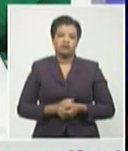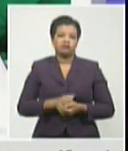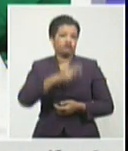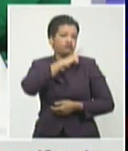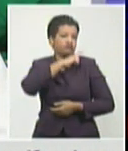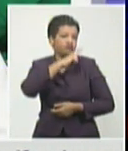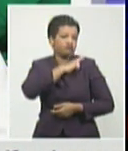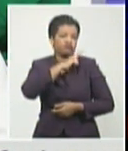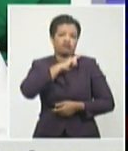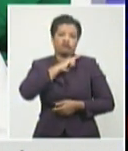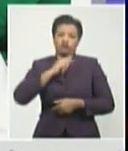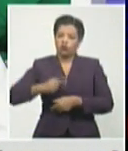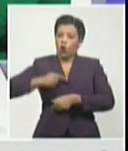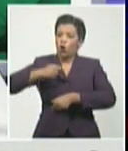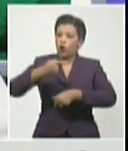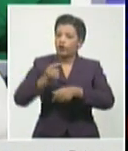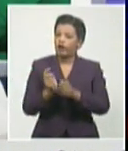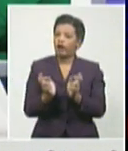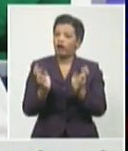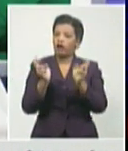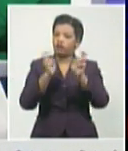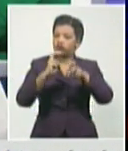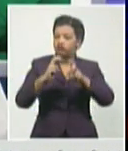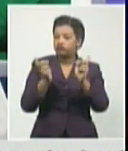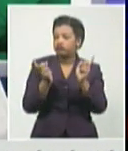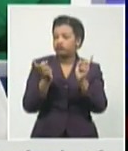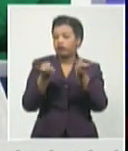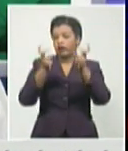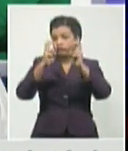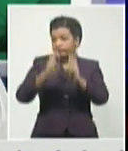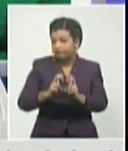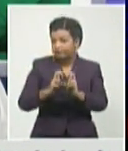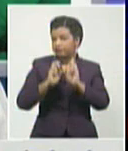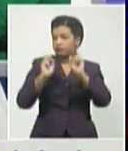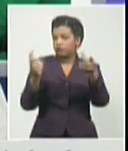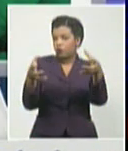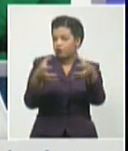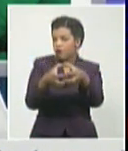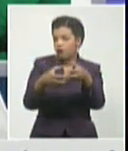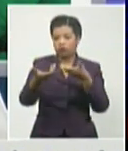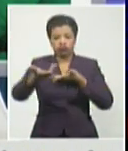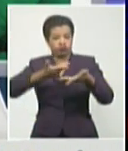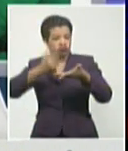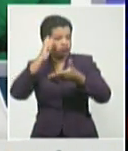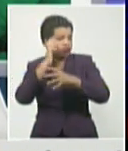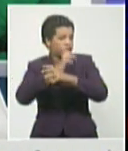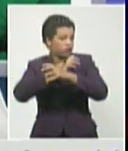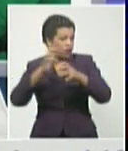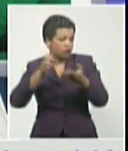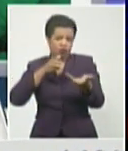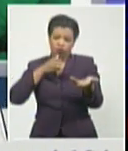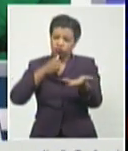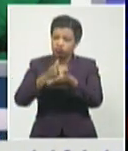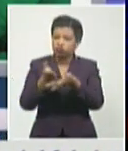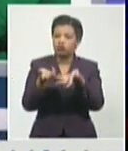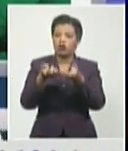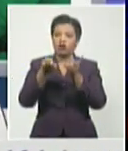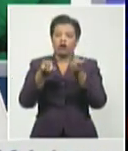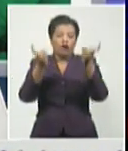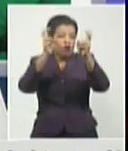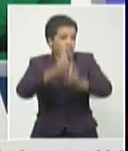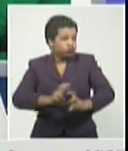diariamente el intercambio con los científicos científicos y e investigando